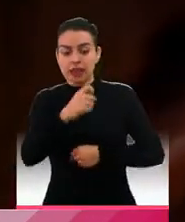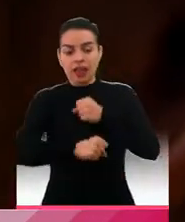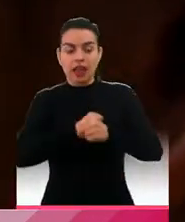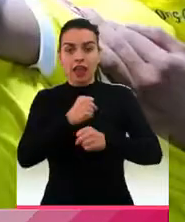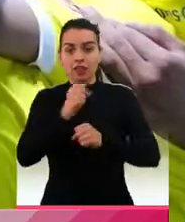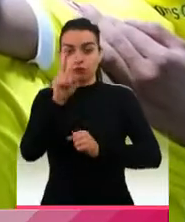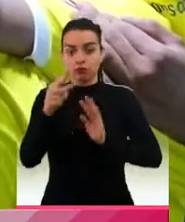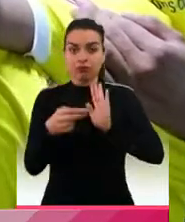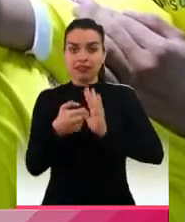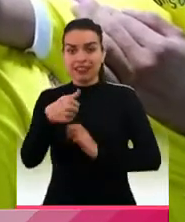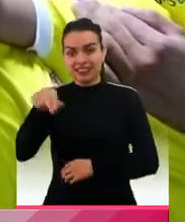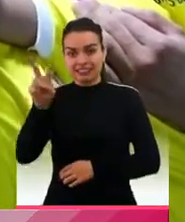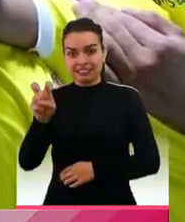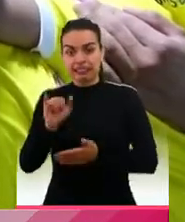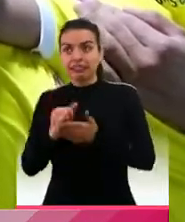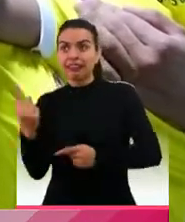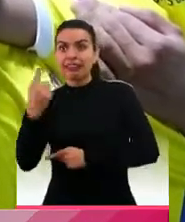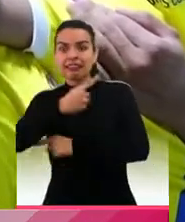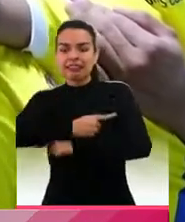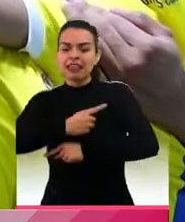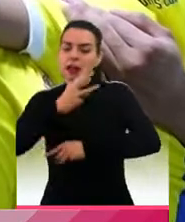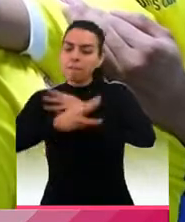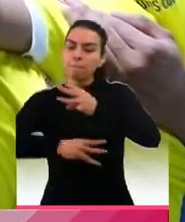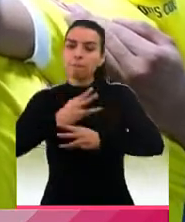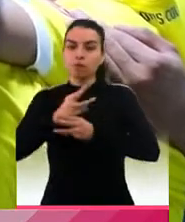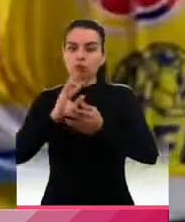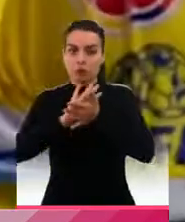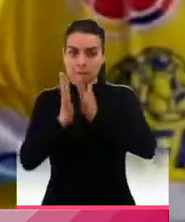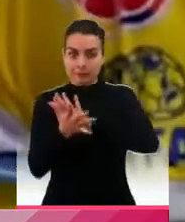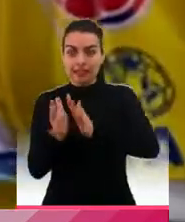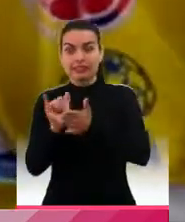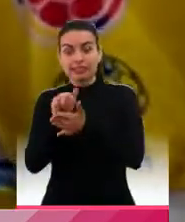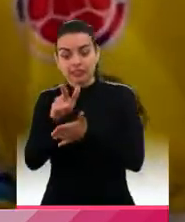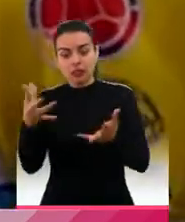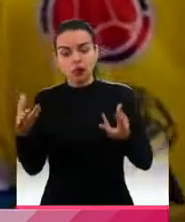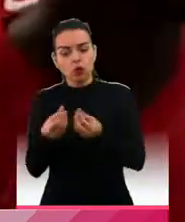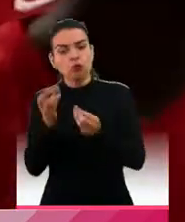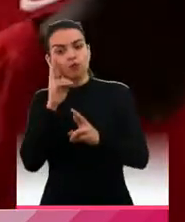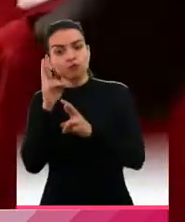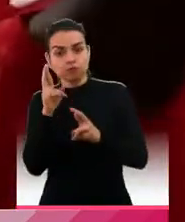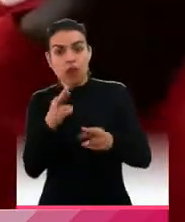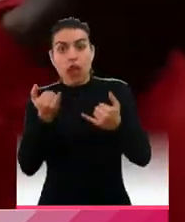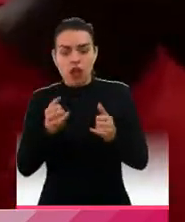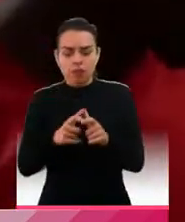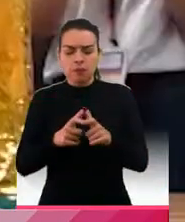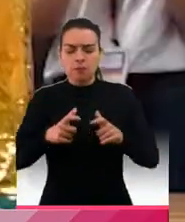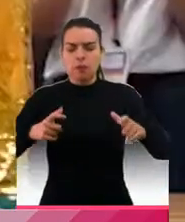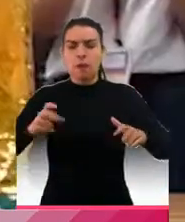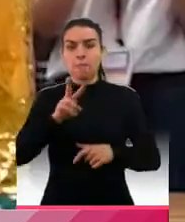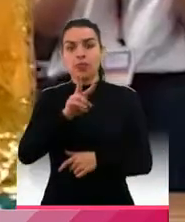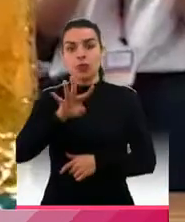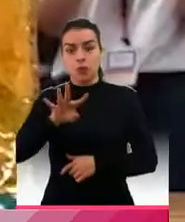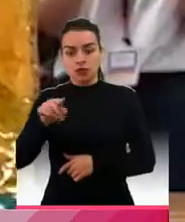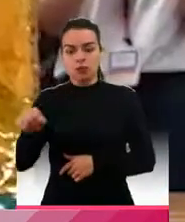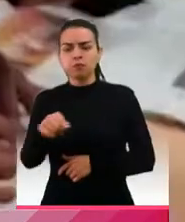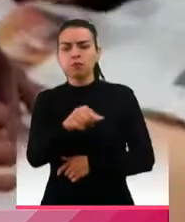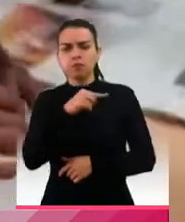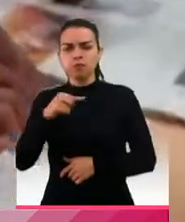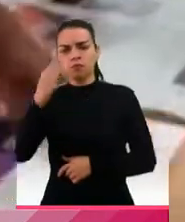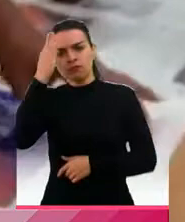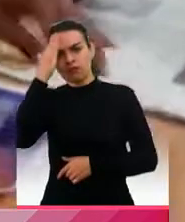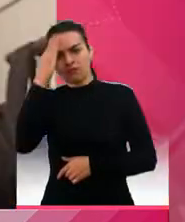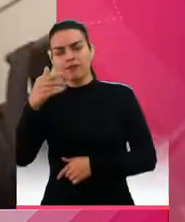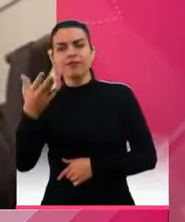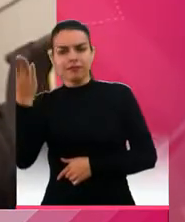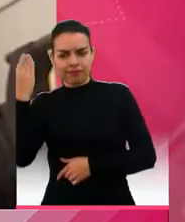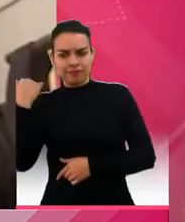Paz, este club recibió su reconocimiento deportivo. Hoy cuenta con 24 jugadores, varios de ellos actores del conflicto armado en Colombia.